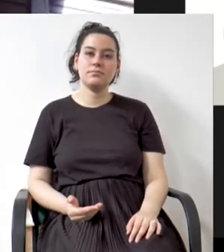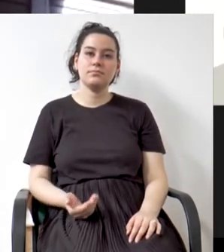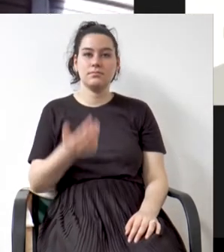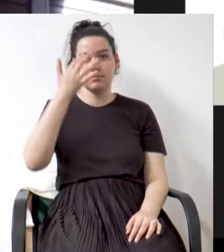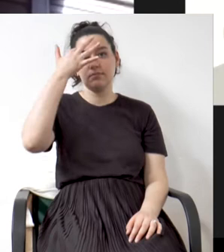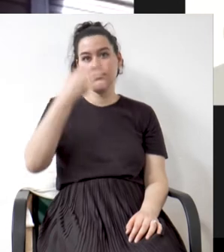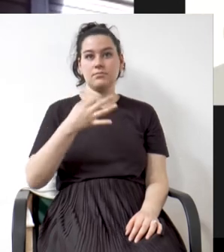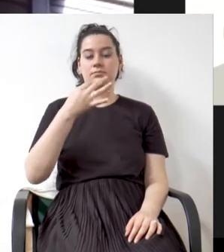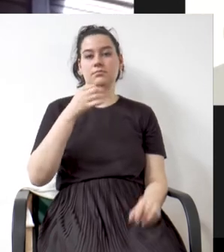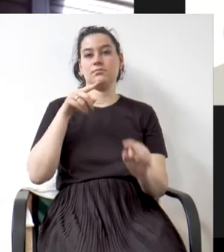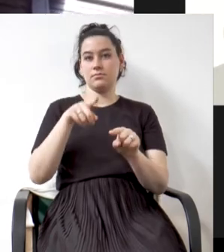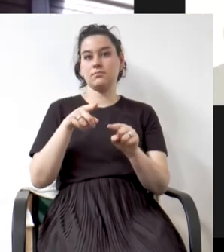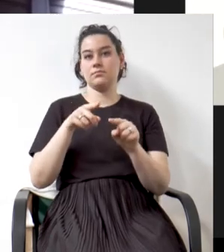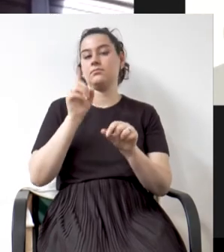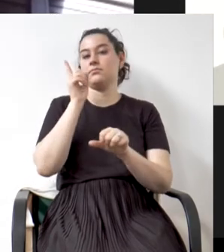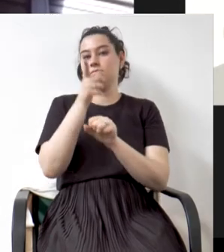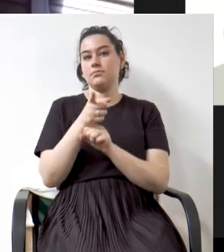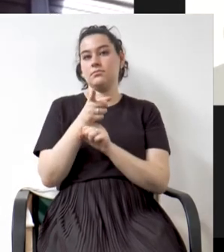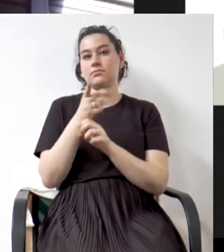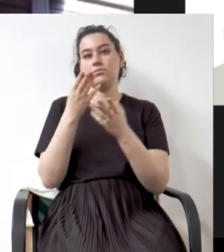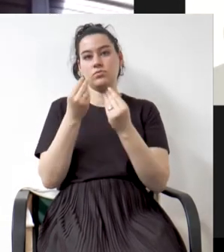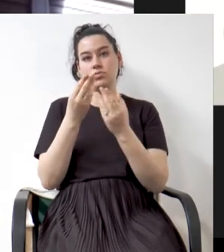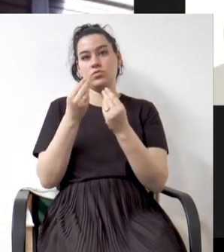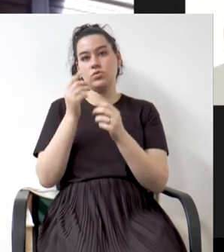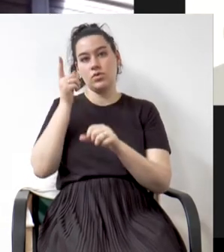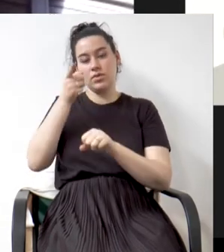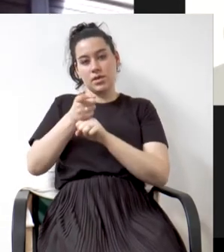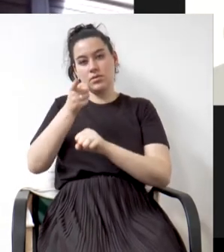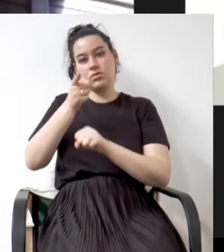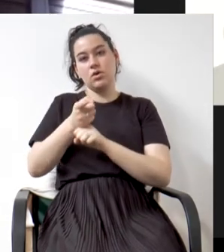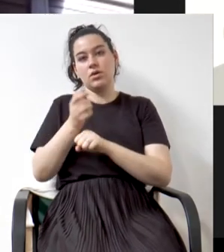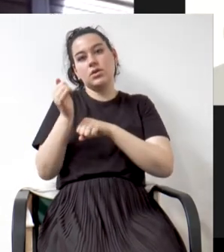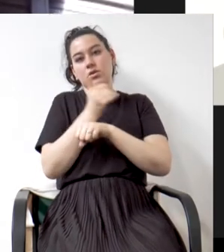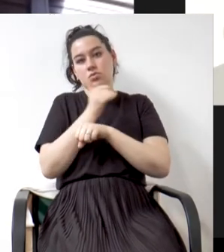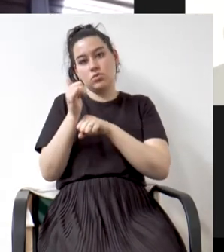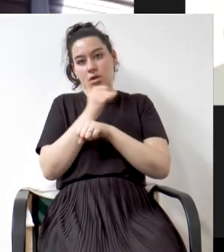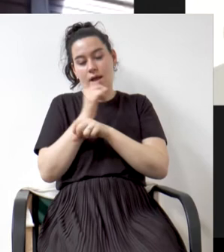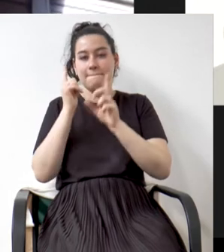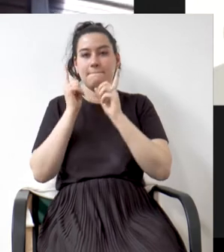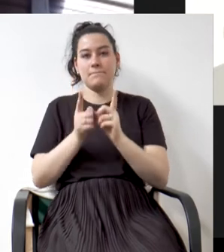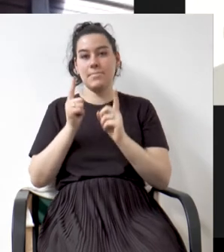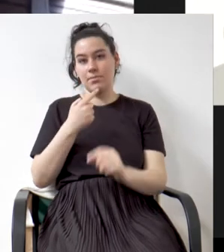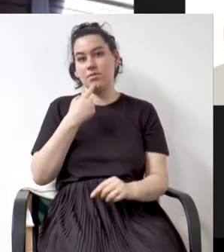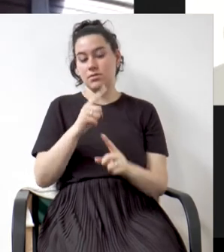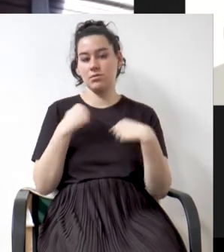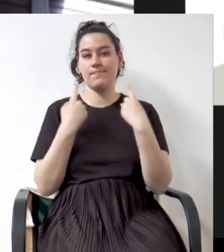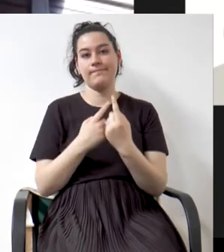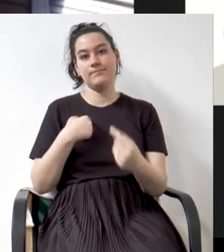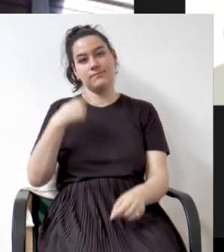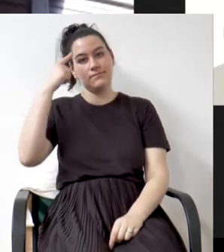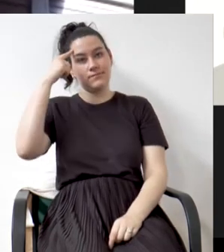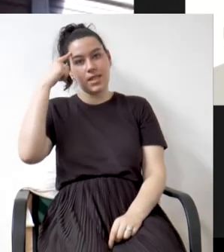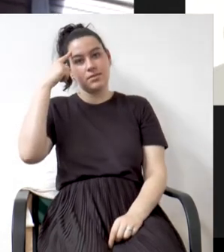Y creo que es algo que debería guiar mucho en la toma de decisiones institucionales, o por lo menos así es como lo intento pensar